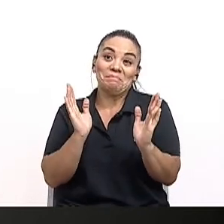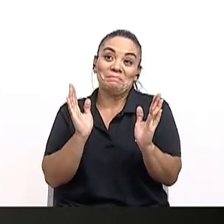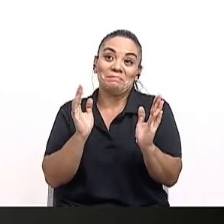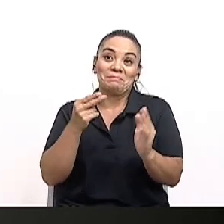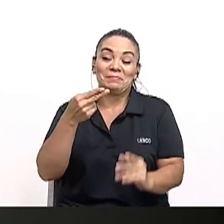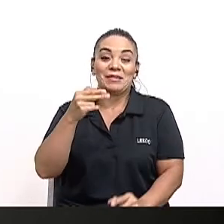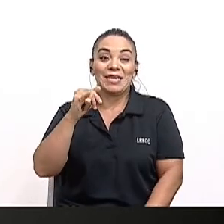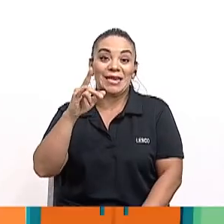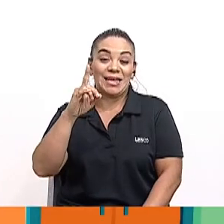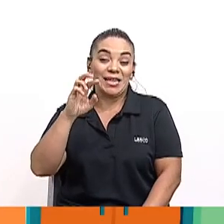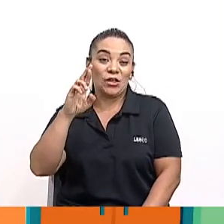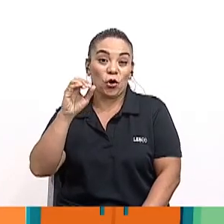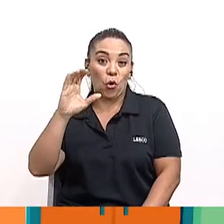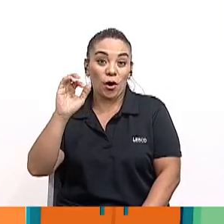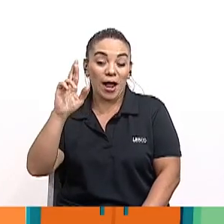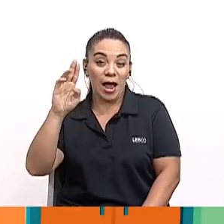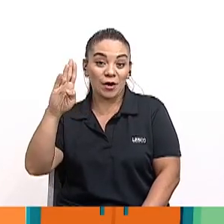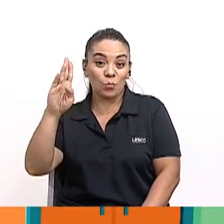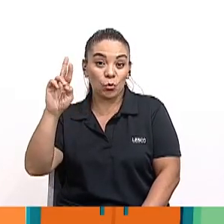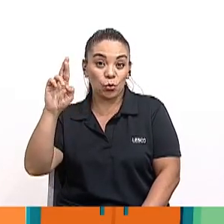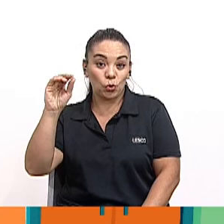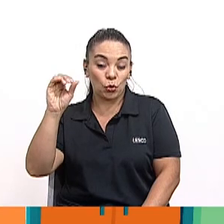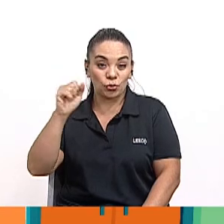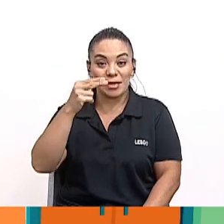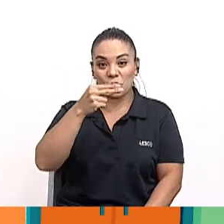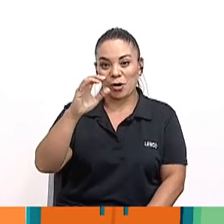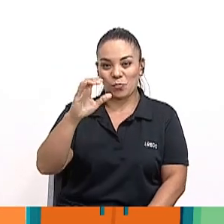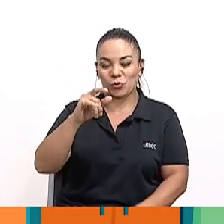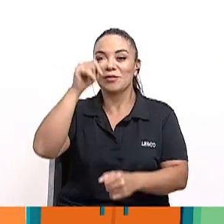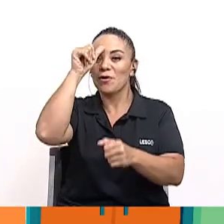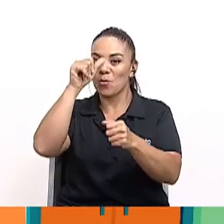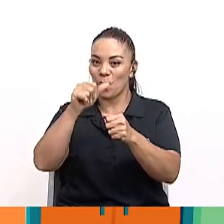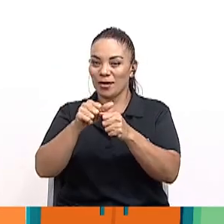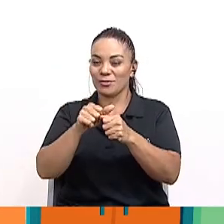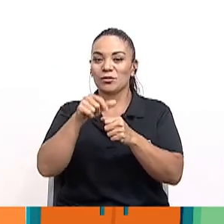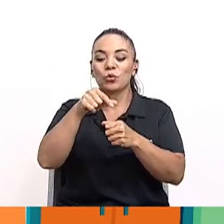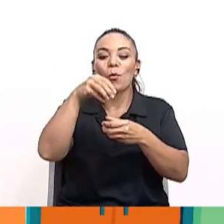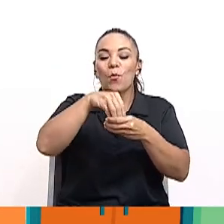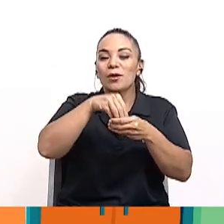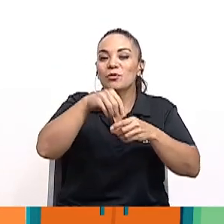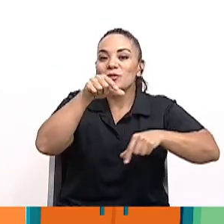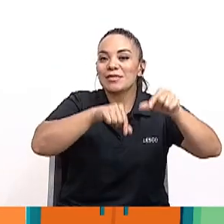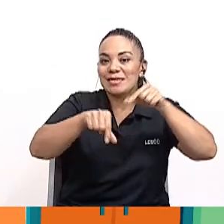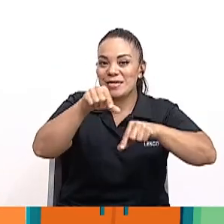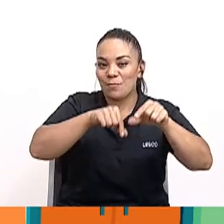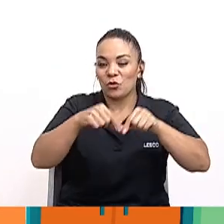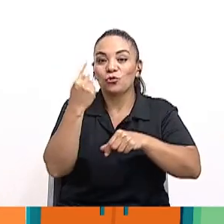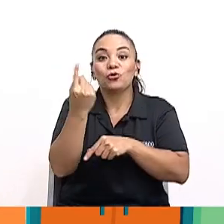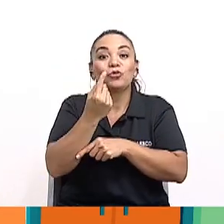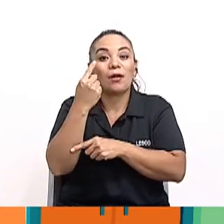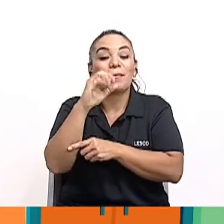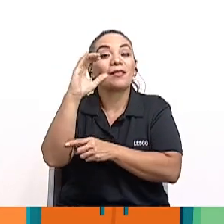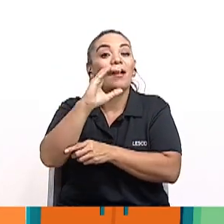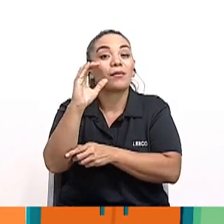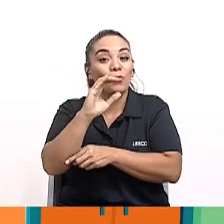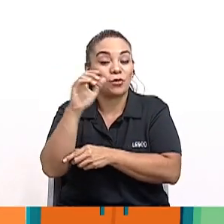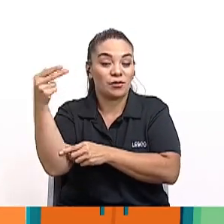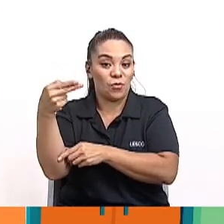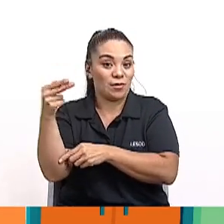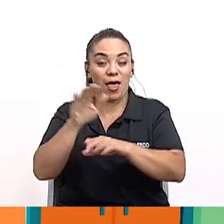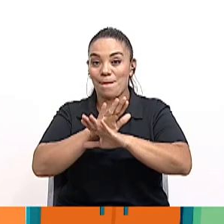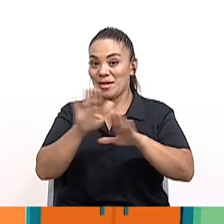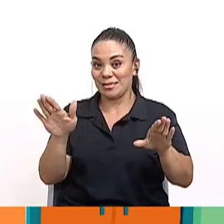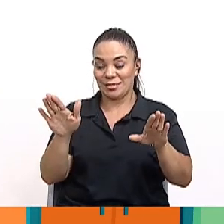mitad. Los hidrocarburos, acuérdense que son compuestos químicos de solamente carbono e